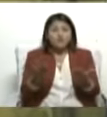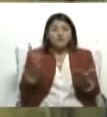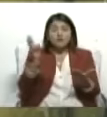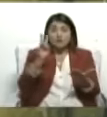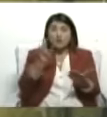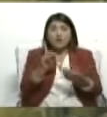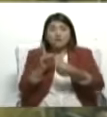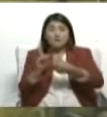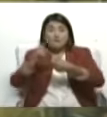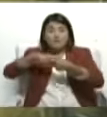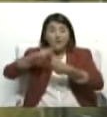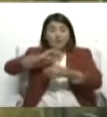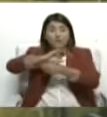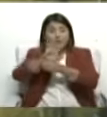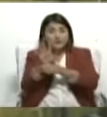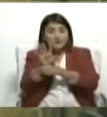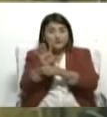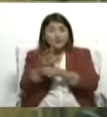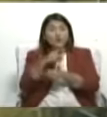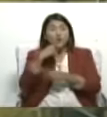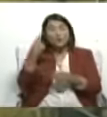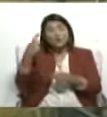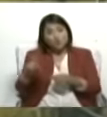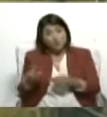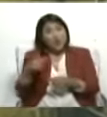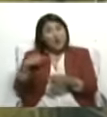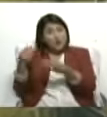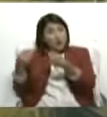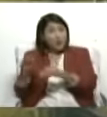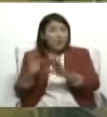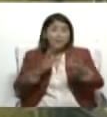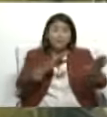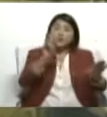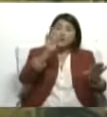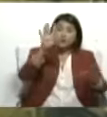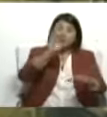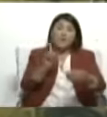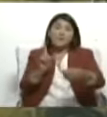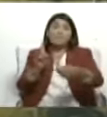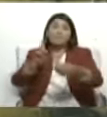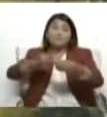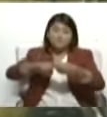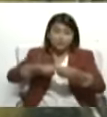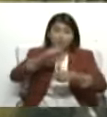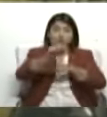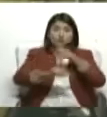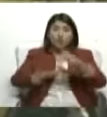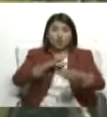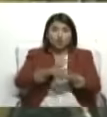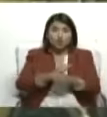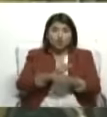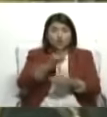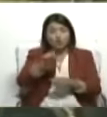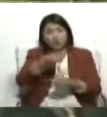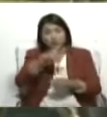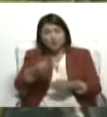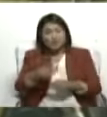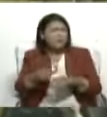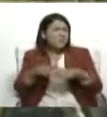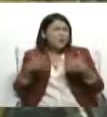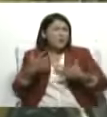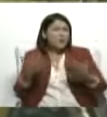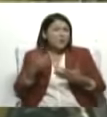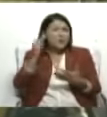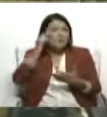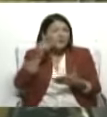formar parte de los BRICS. ¿Rusia estaría de acuerdo en respaldar definitivamente esta incorporación? Y si se da, ¿para cuándo